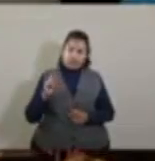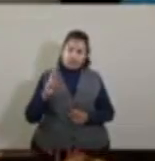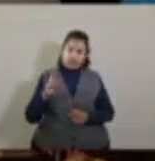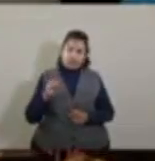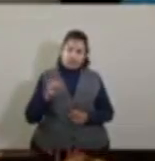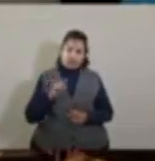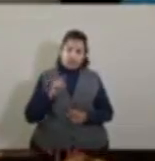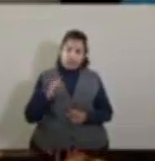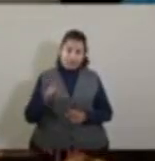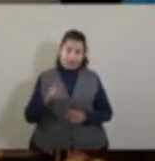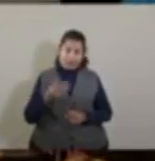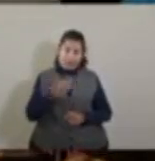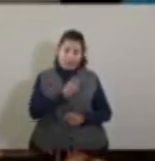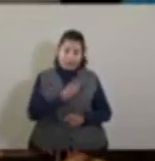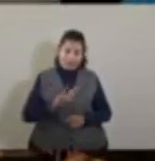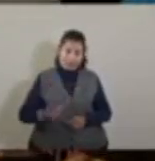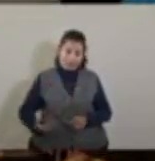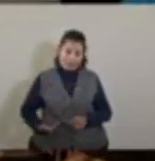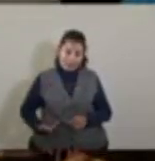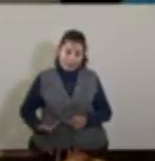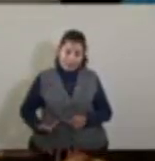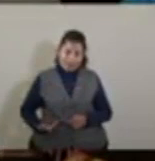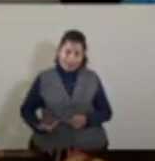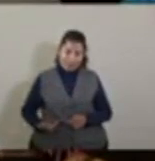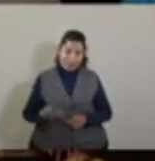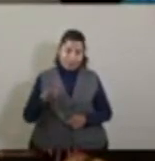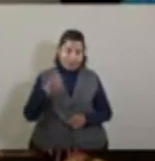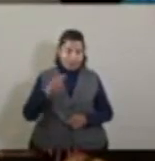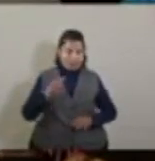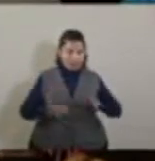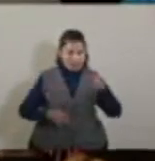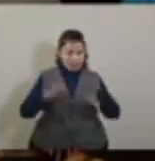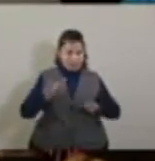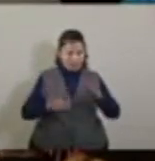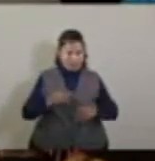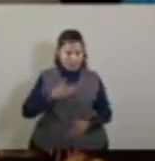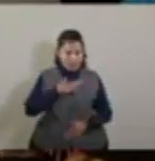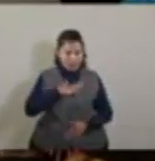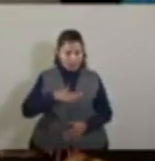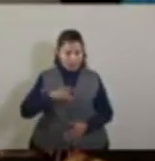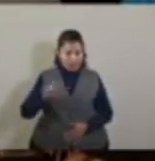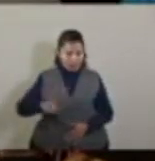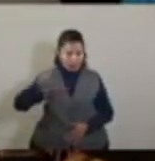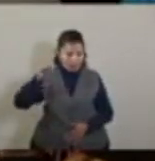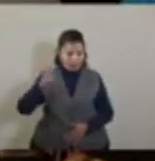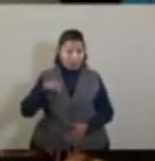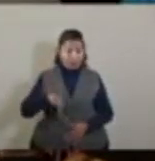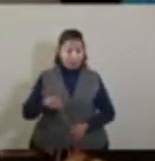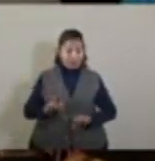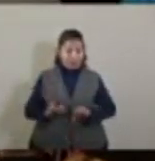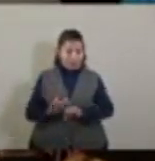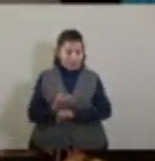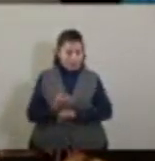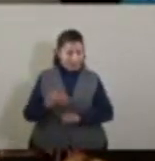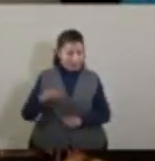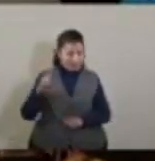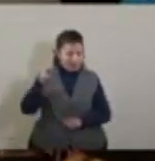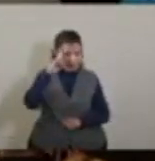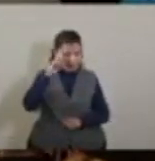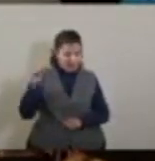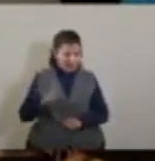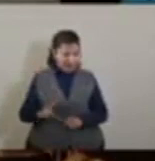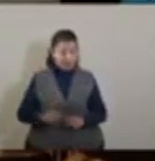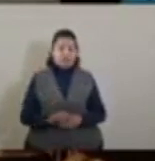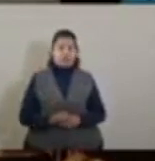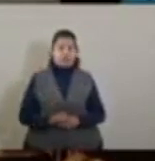Regeneración Nacional, Partido del Trabajo, Partido Verde Ecologista de México y Nueva Alianza Zacatecas, obtuvo la mayoría de votos para